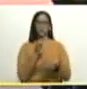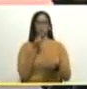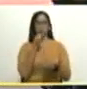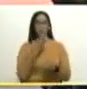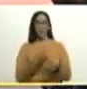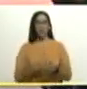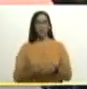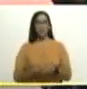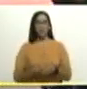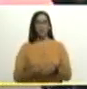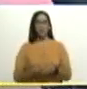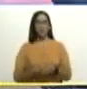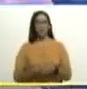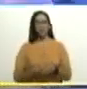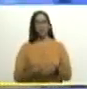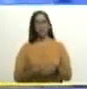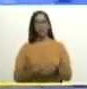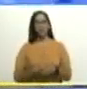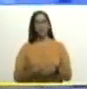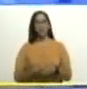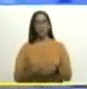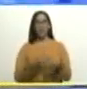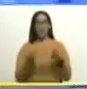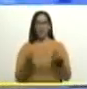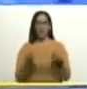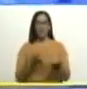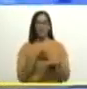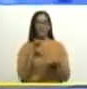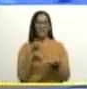espectacular. El comercio